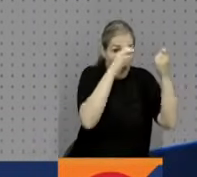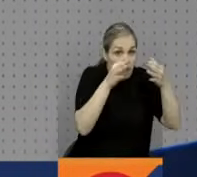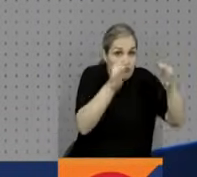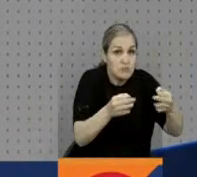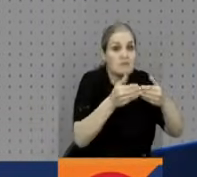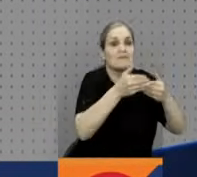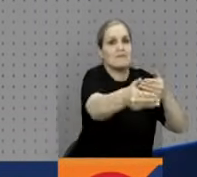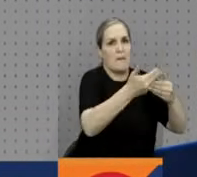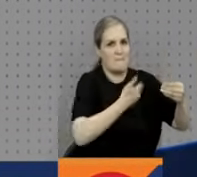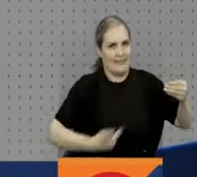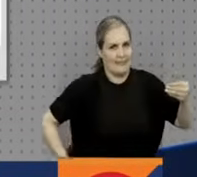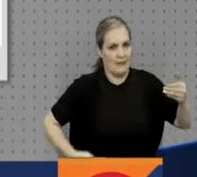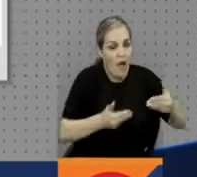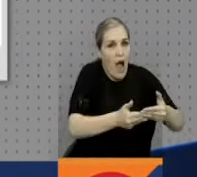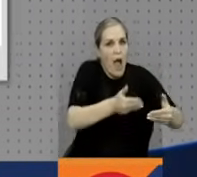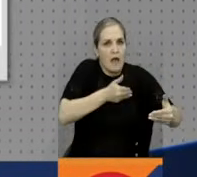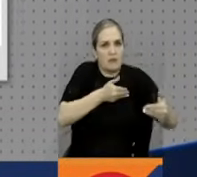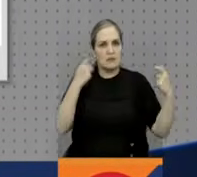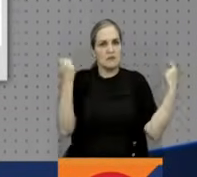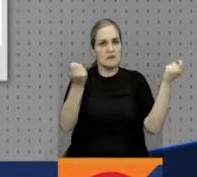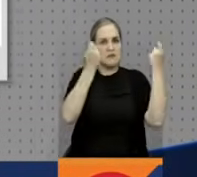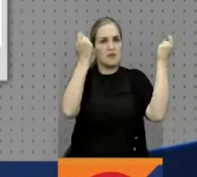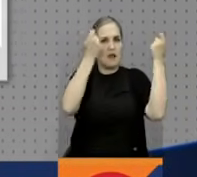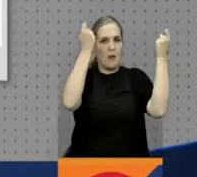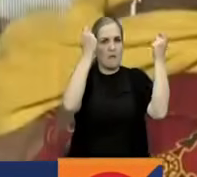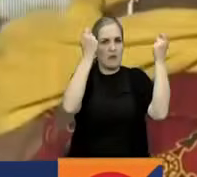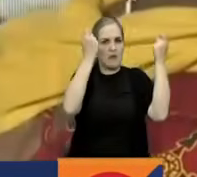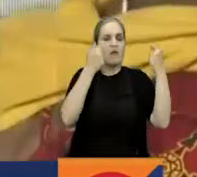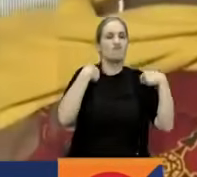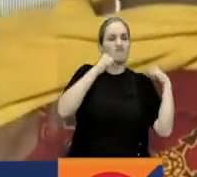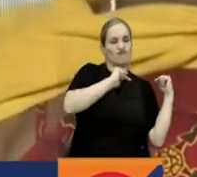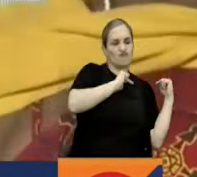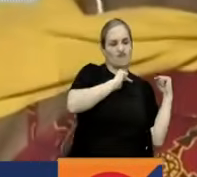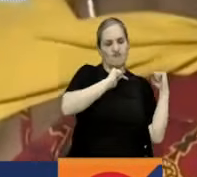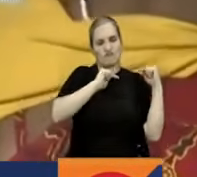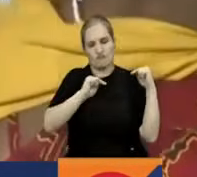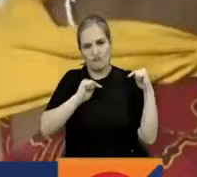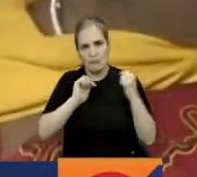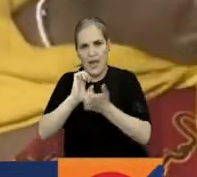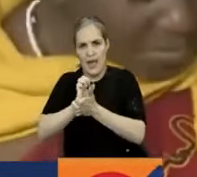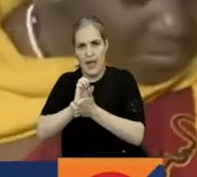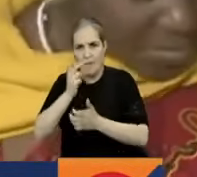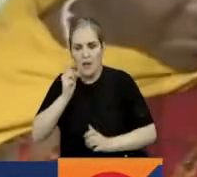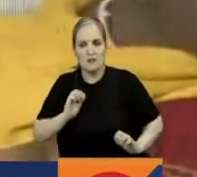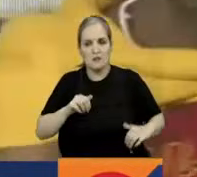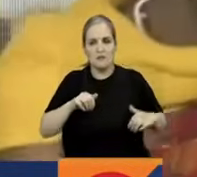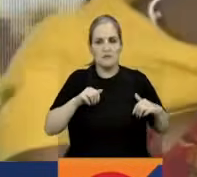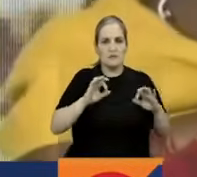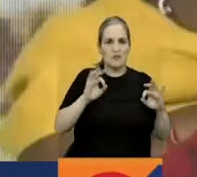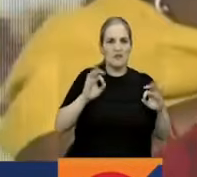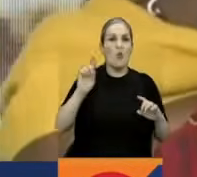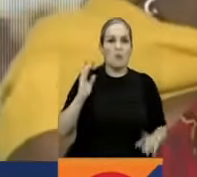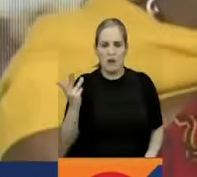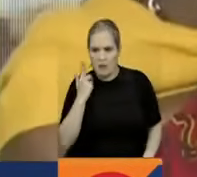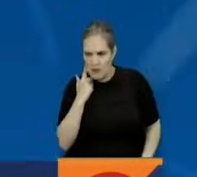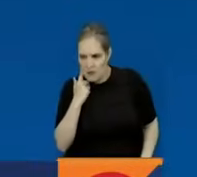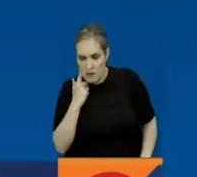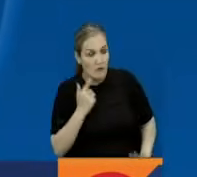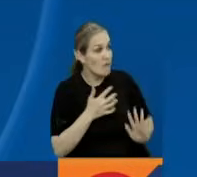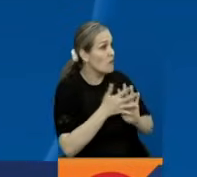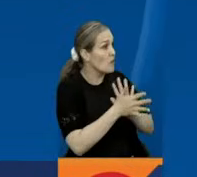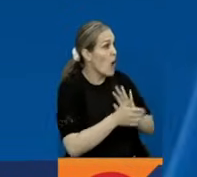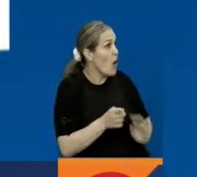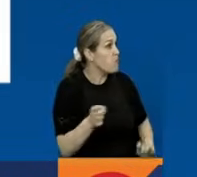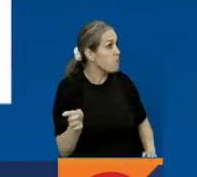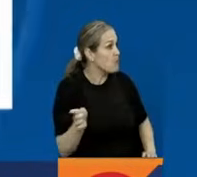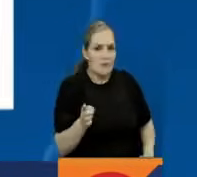llevaría a cabo en el eje cafetero, faltando un mes para la segunda vuelta presidencial. El entonces candidato Petro lo